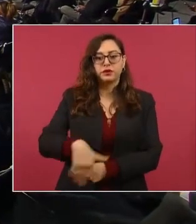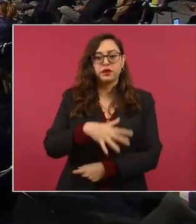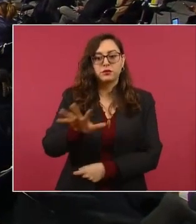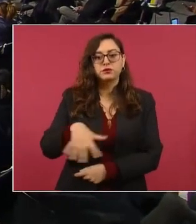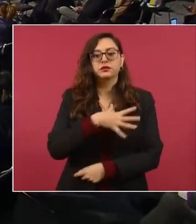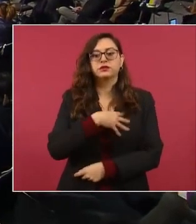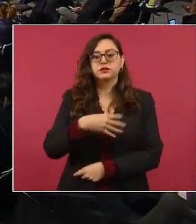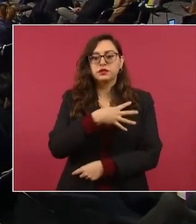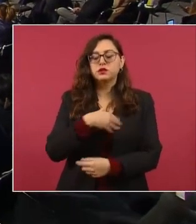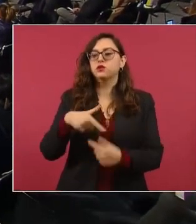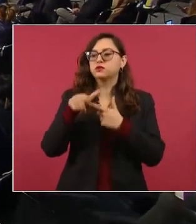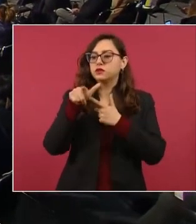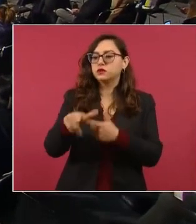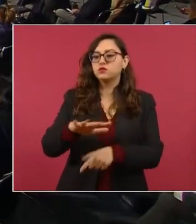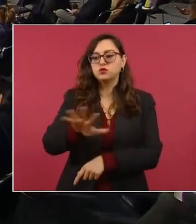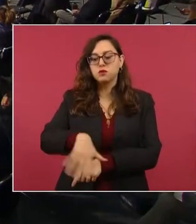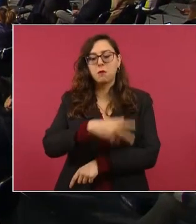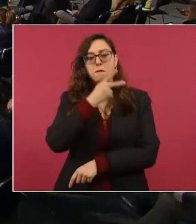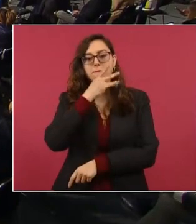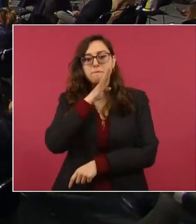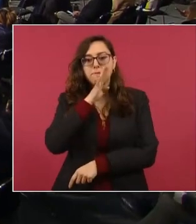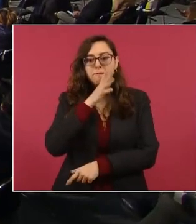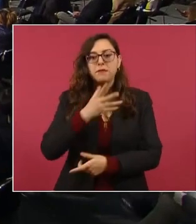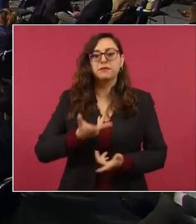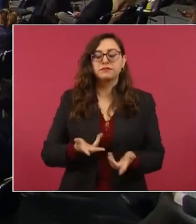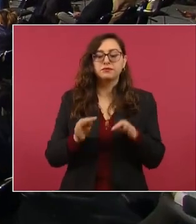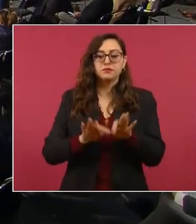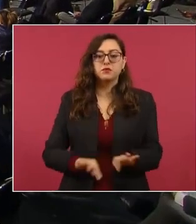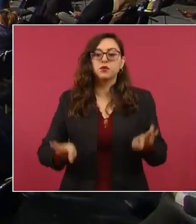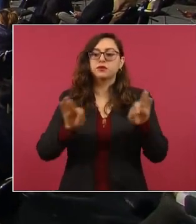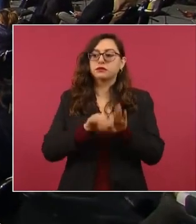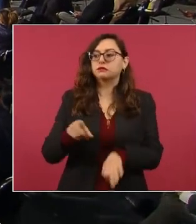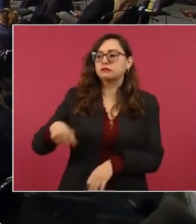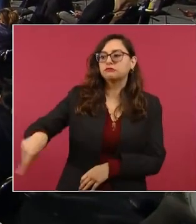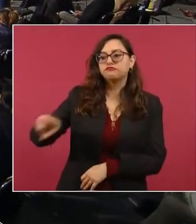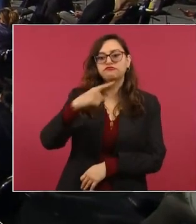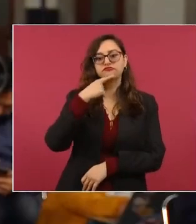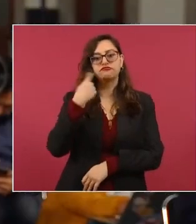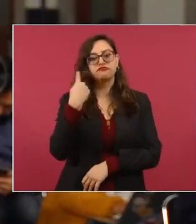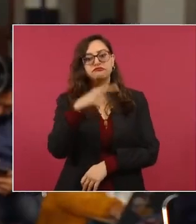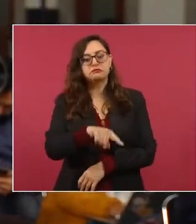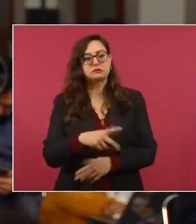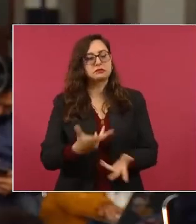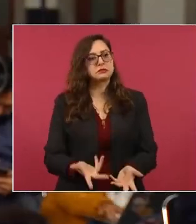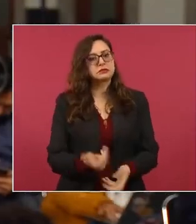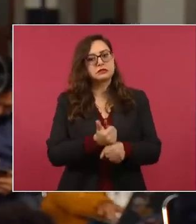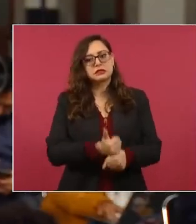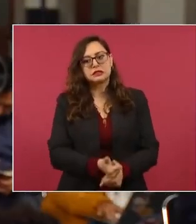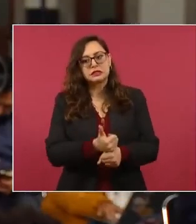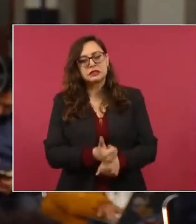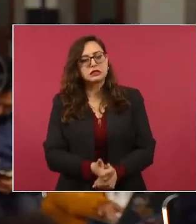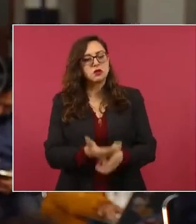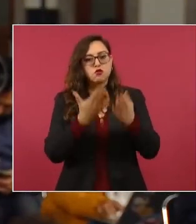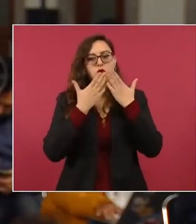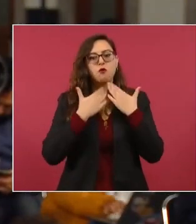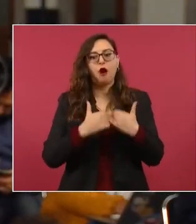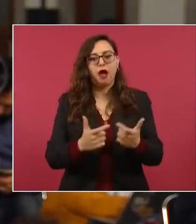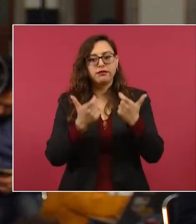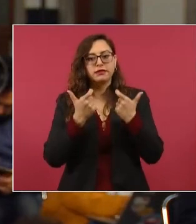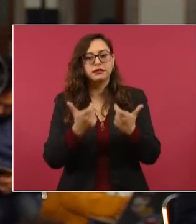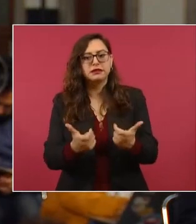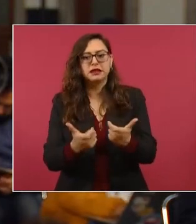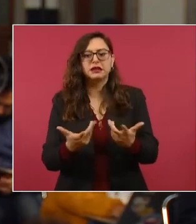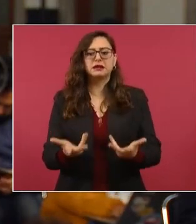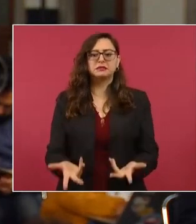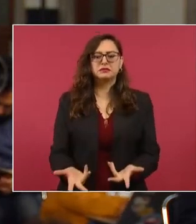sus padres, y eso es importante, presidente, porque pues de eso se quejan, que no tienen el recurso suficiente, y pues que dicen que no es